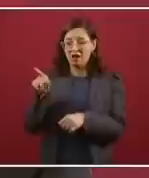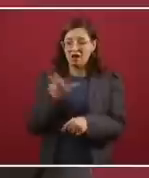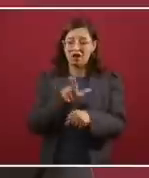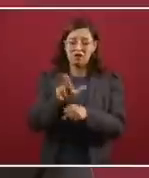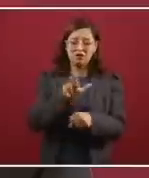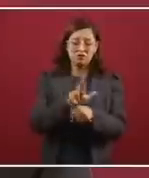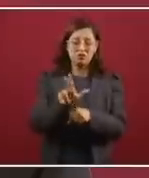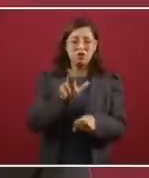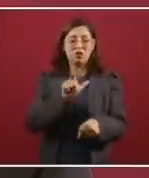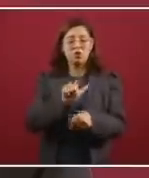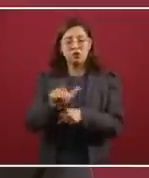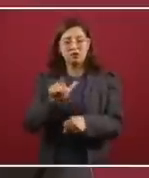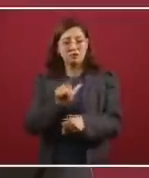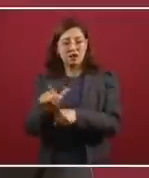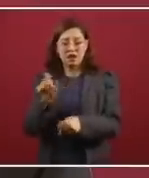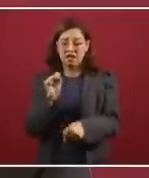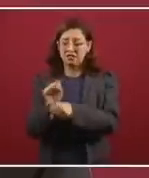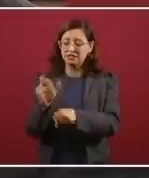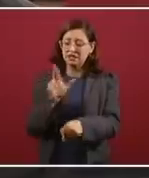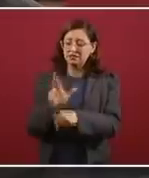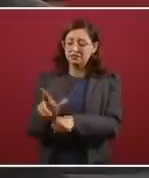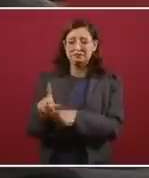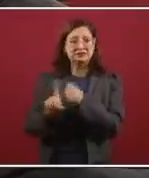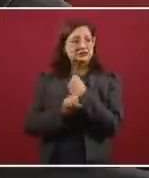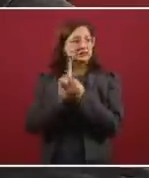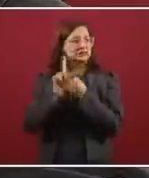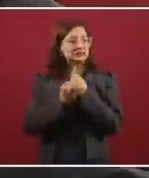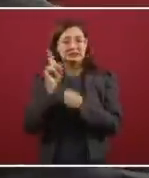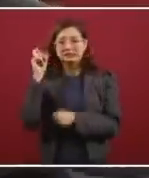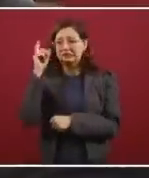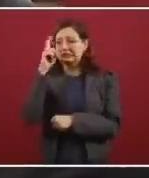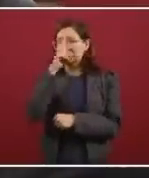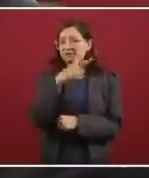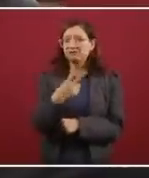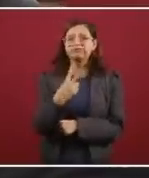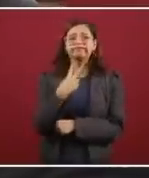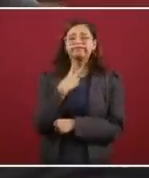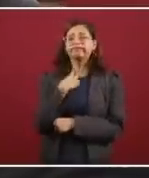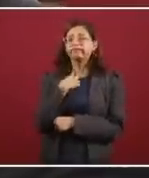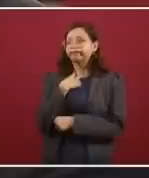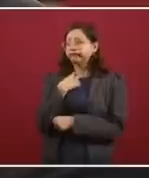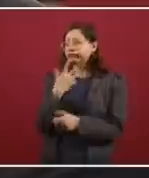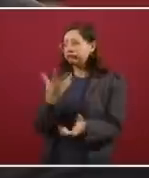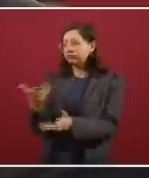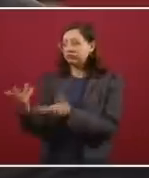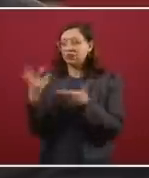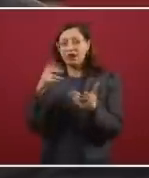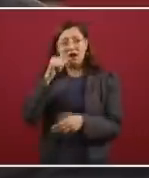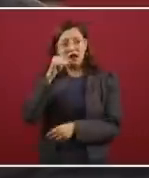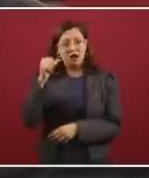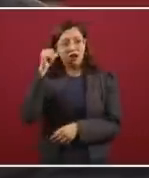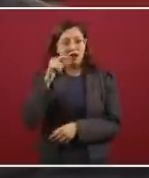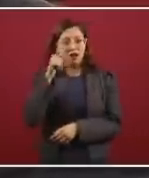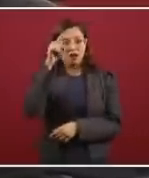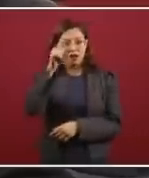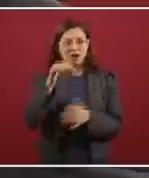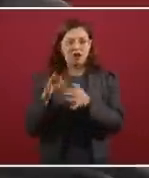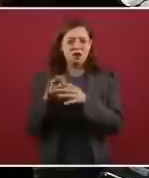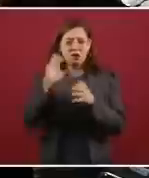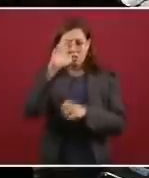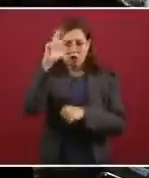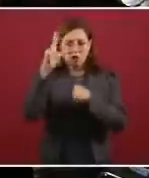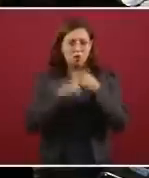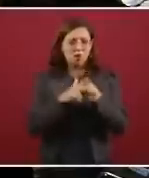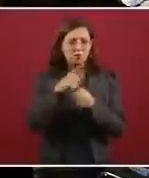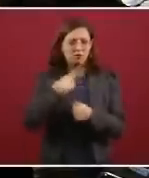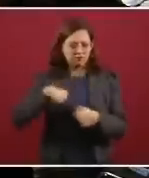Guatemala y El Salvador. Entonces hay que apoyarlos, hay que respaldarlos. Ayer tuvimos reunión con la Unión Europea, les decíamos eso también. Entonces, bueno, pues, hagamos